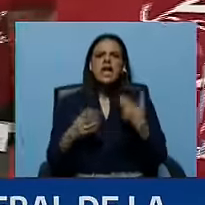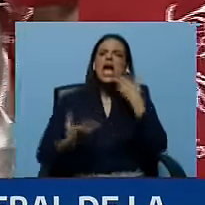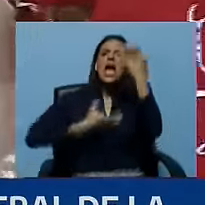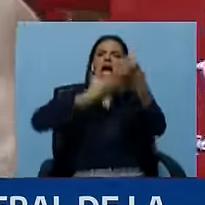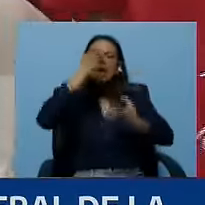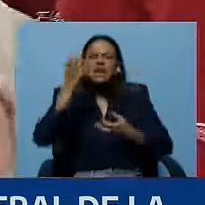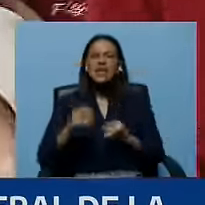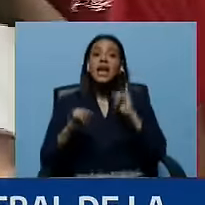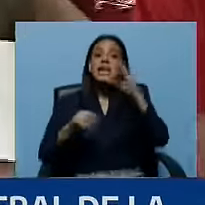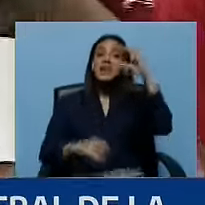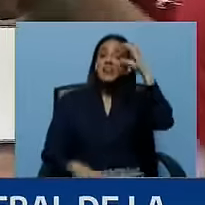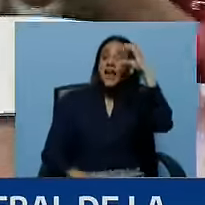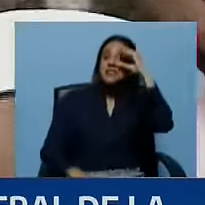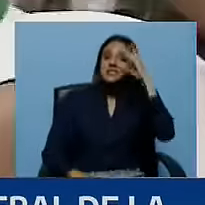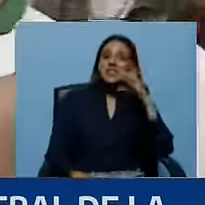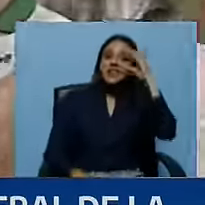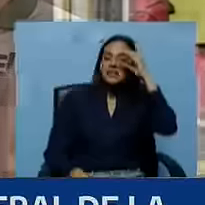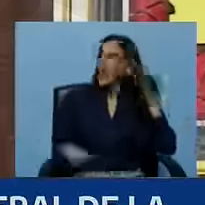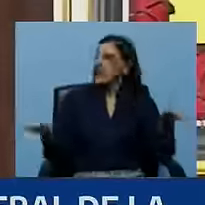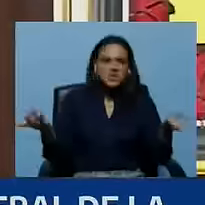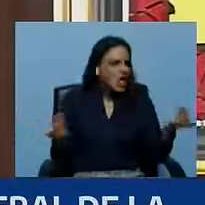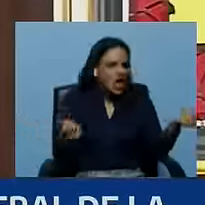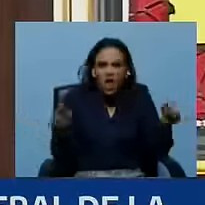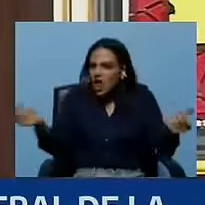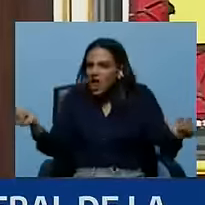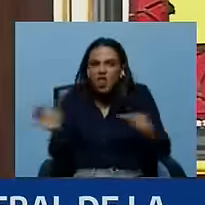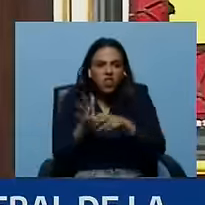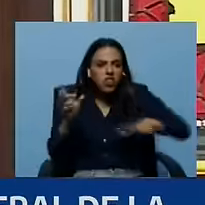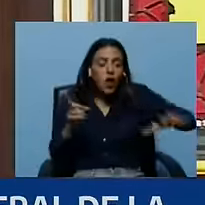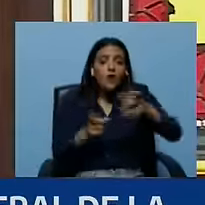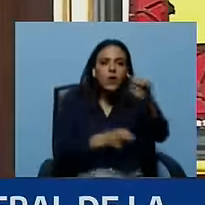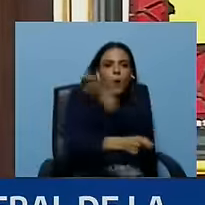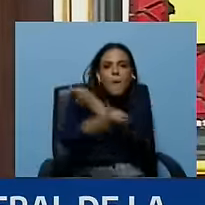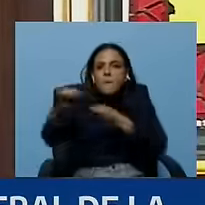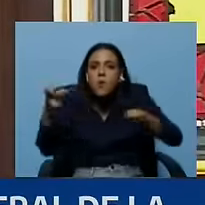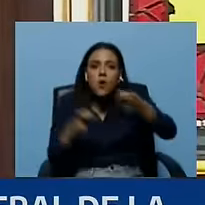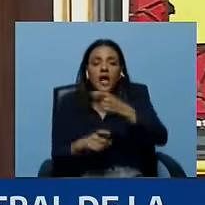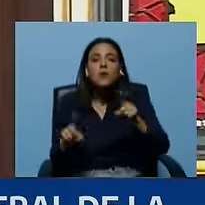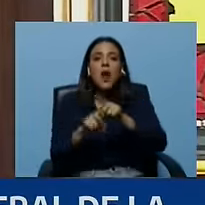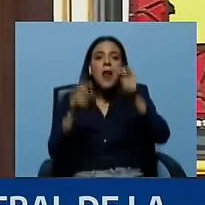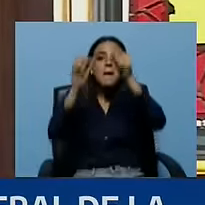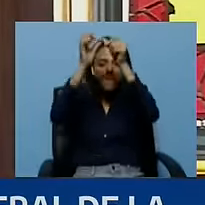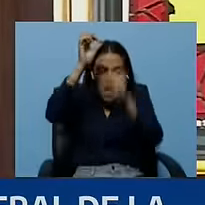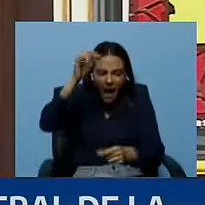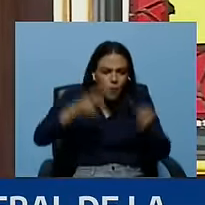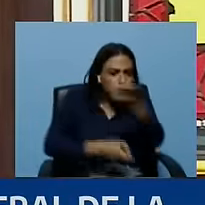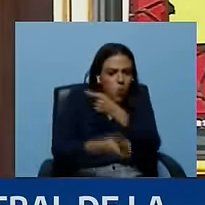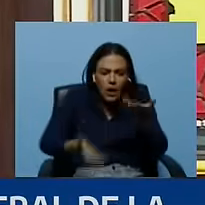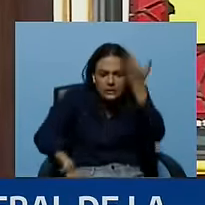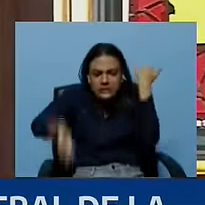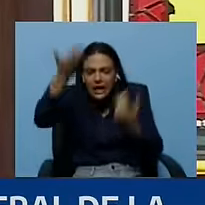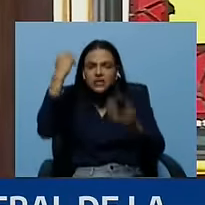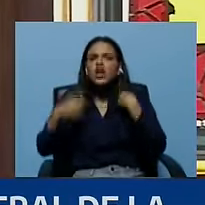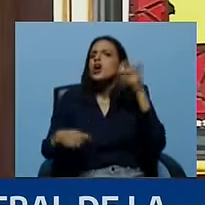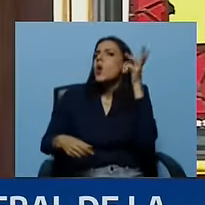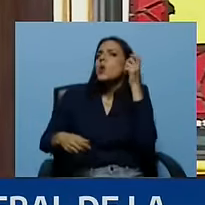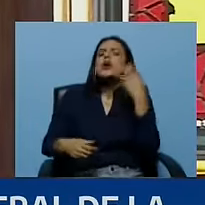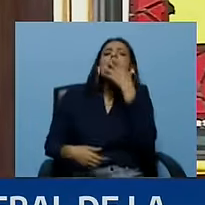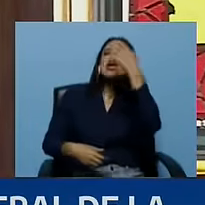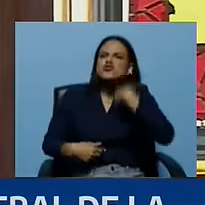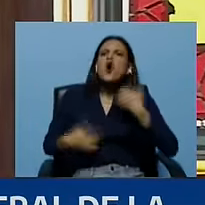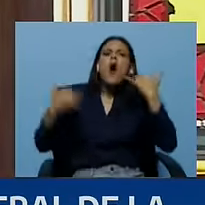y Delcy, y Delcy. Delcy no aparecía. Estaba bajo los escombros un metro abajo. Hasta que se escuchó, aquí